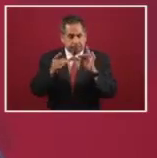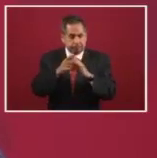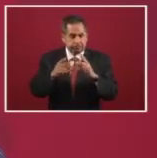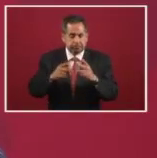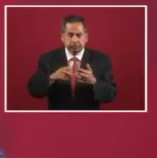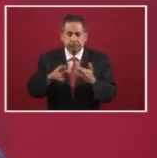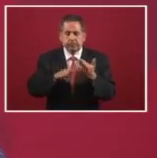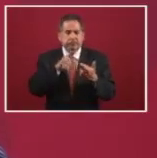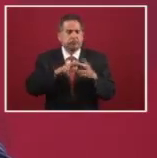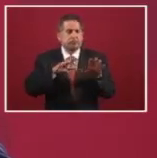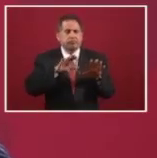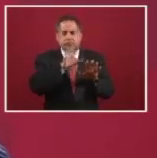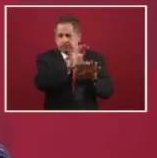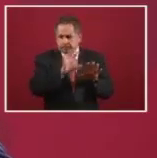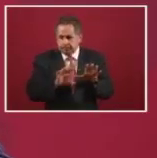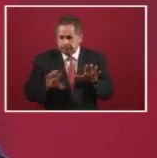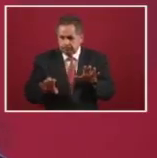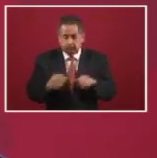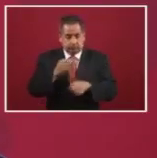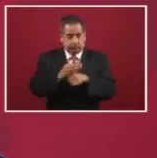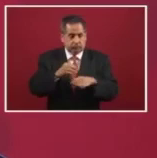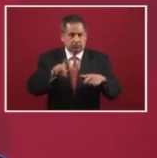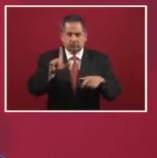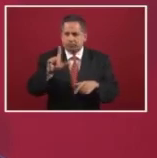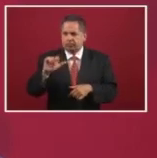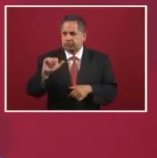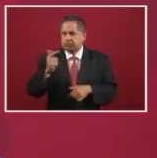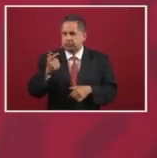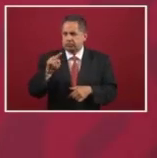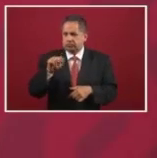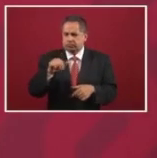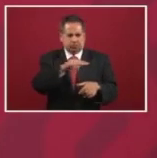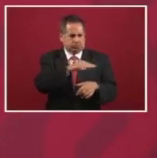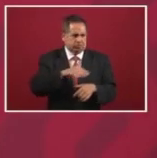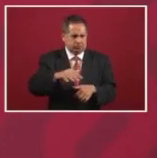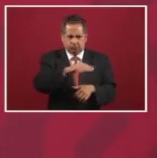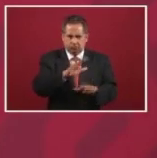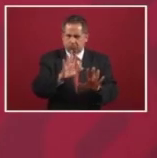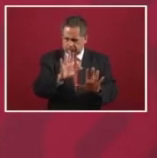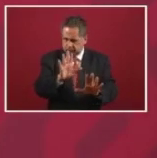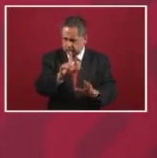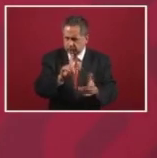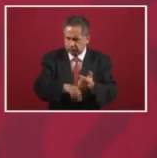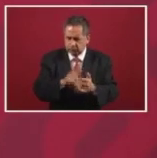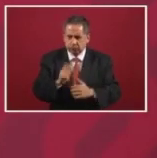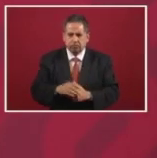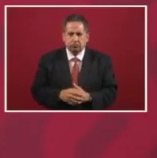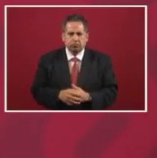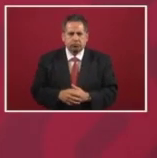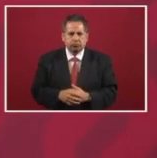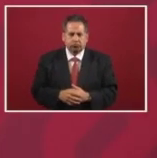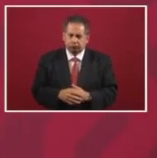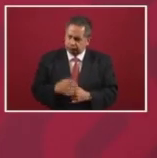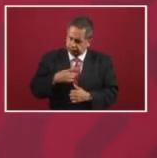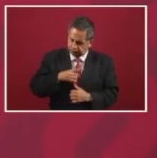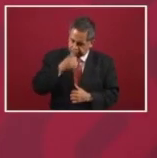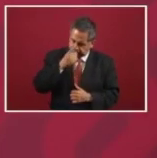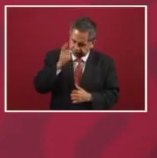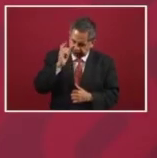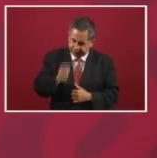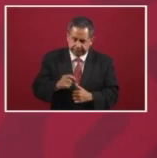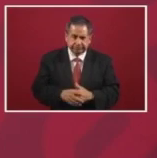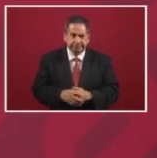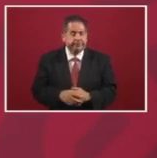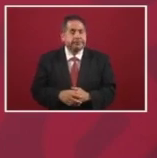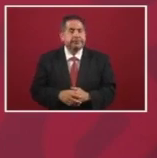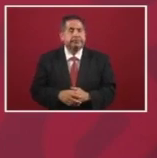regiones. En este caso es la laguna. ¿Qué sostengo?